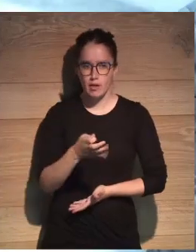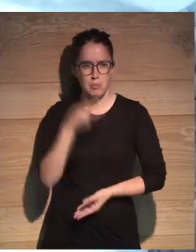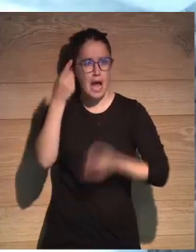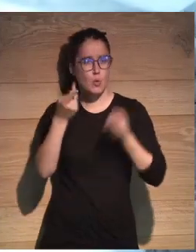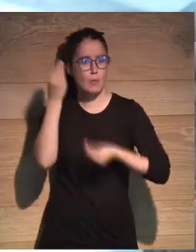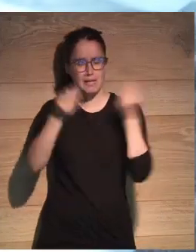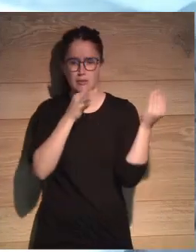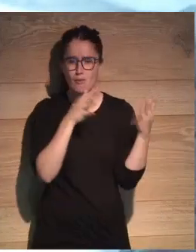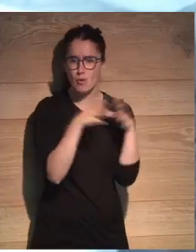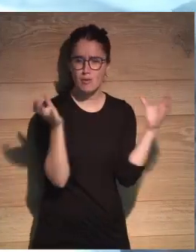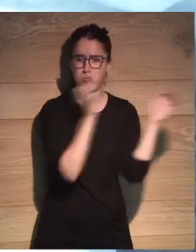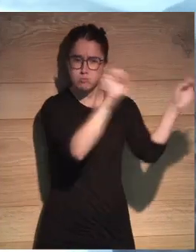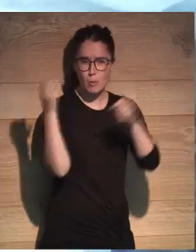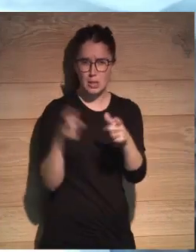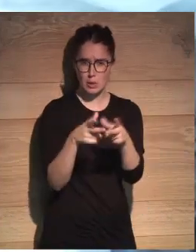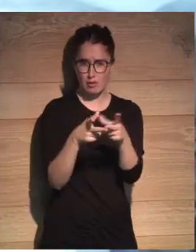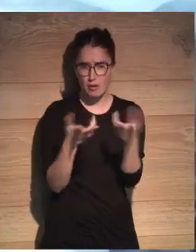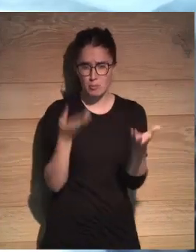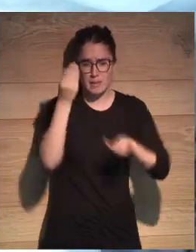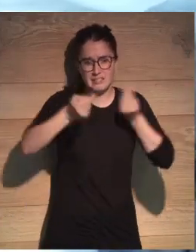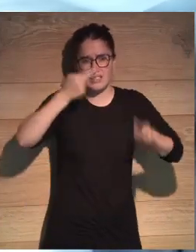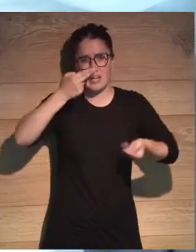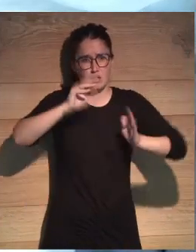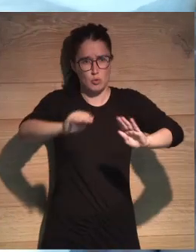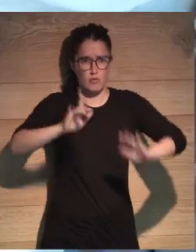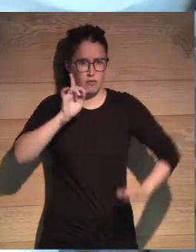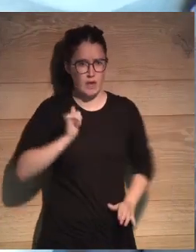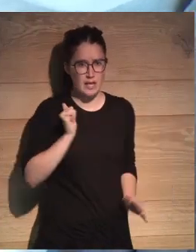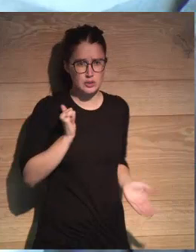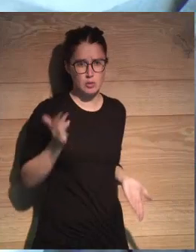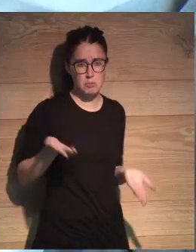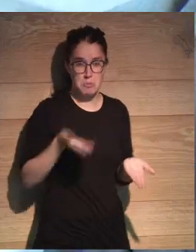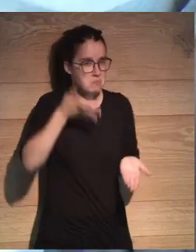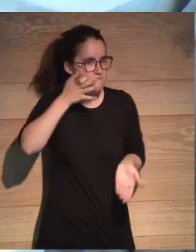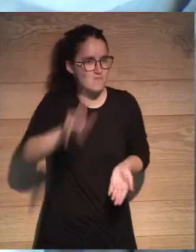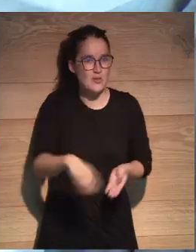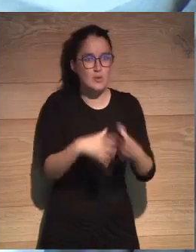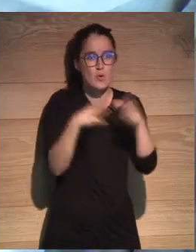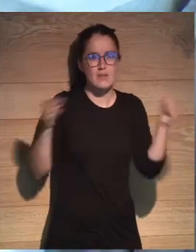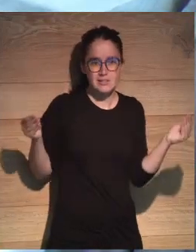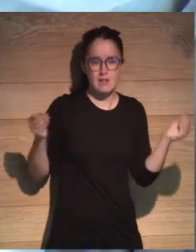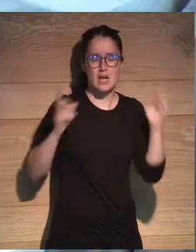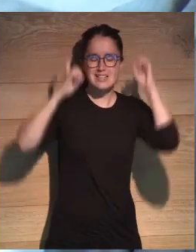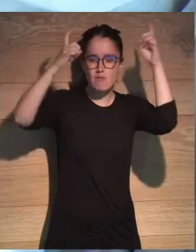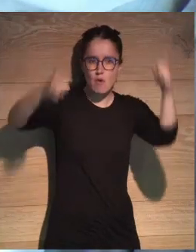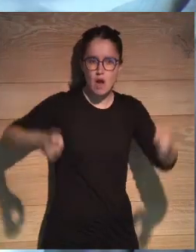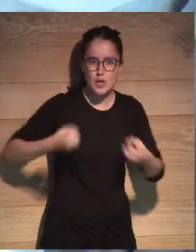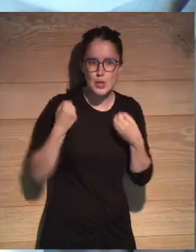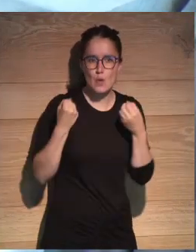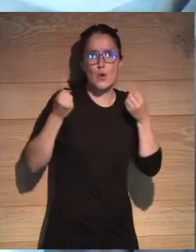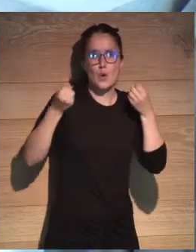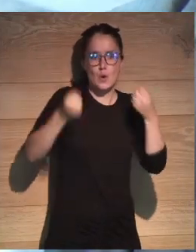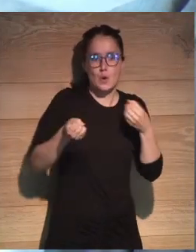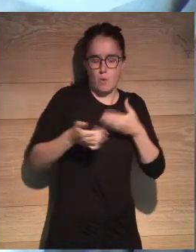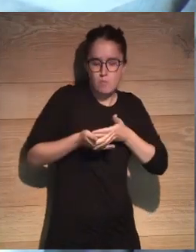como decía José Carlos, es porque tendrá algún interés de decir esto, que es falso, ¿no? Porque la universidad ha hecho un esfuerzo muy importante